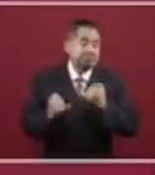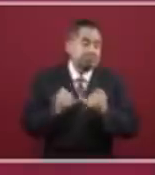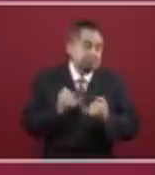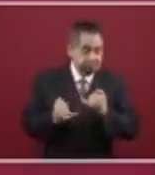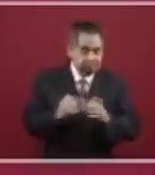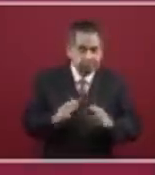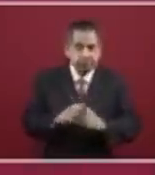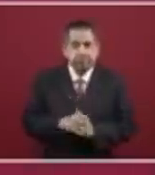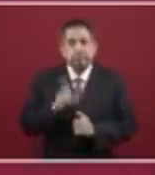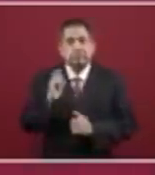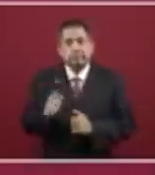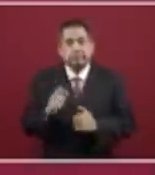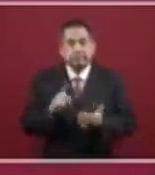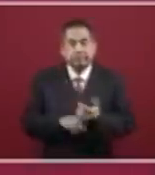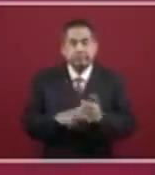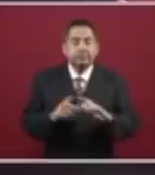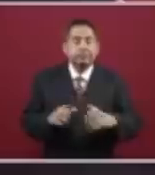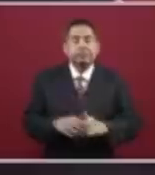Que